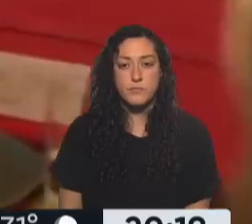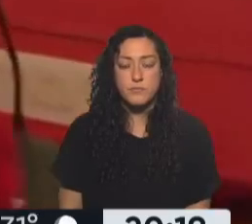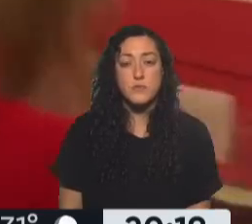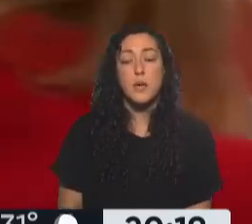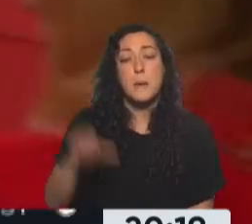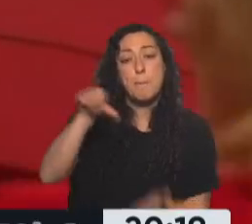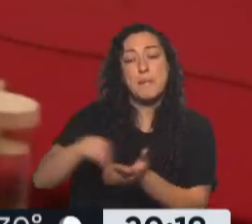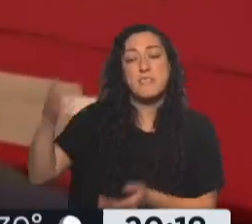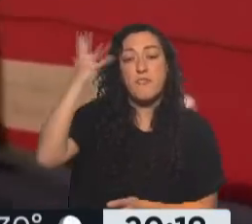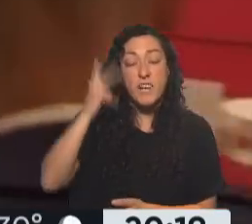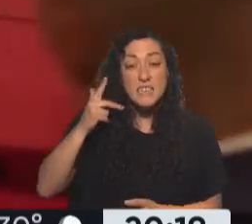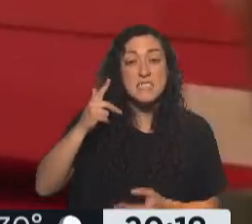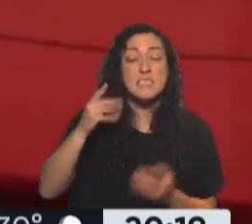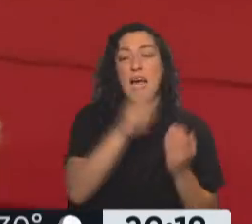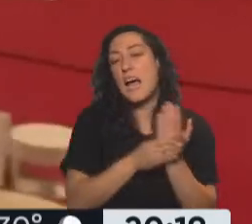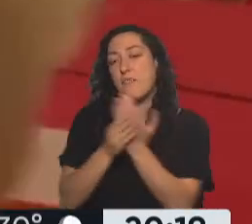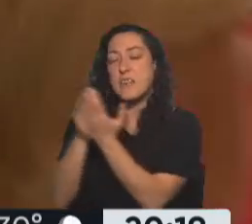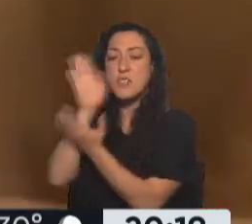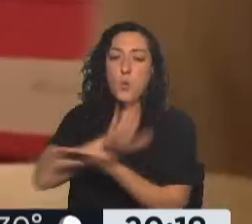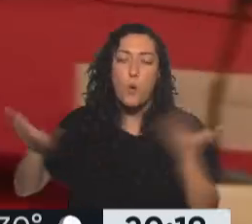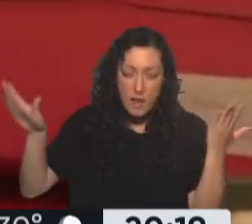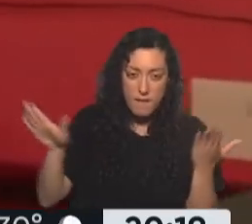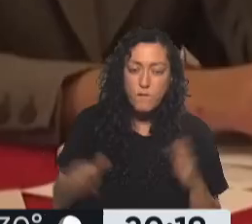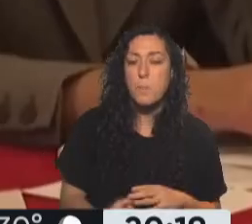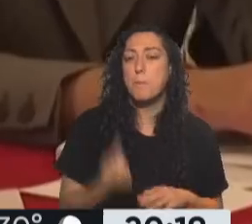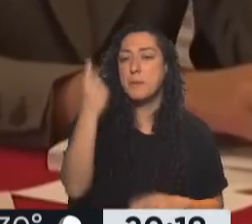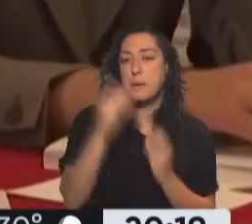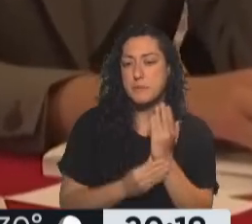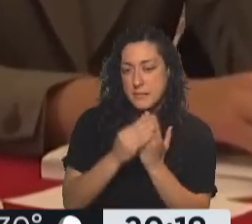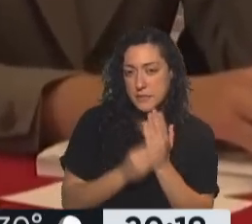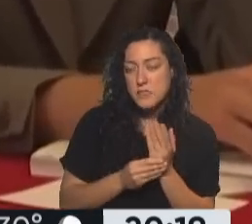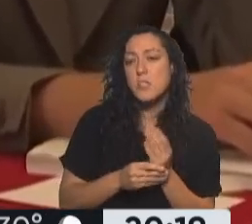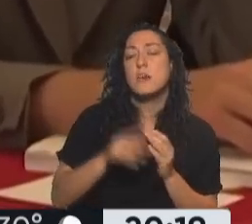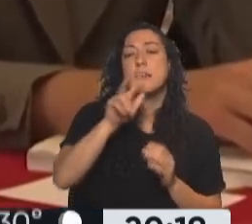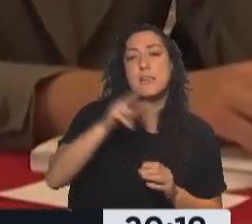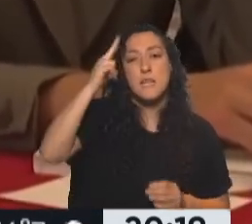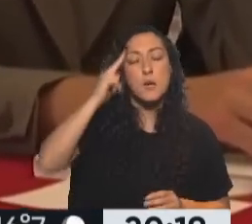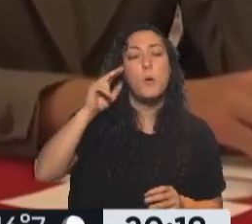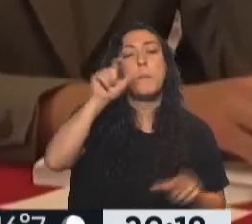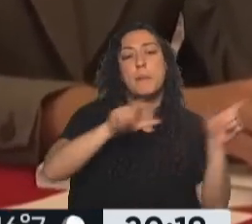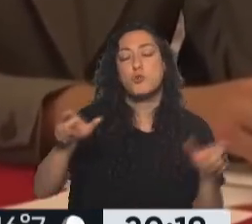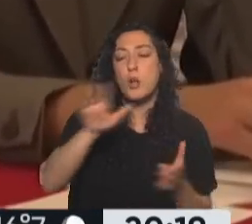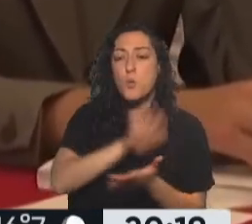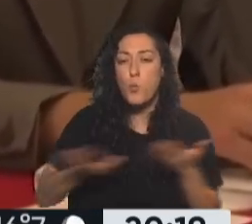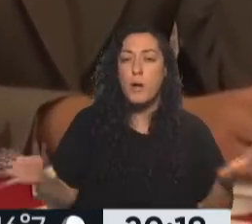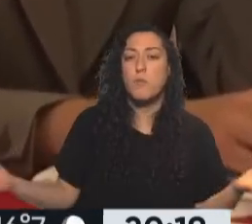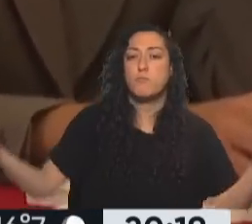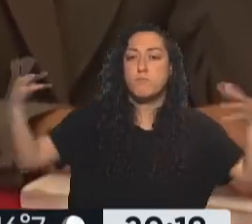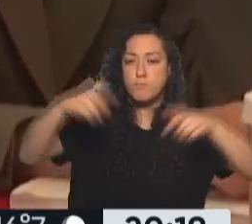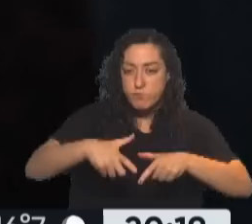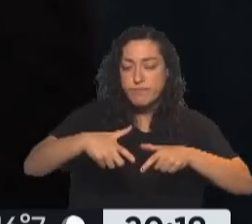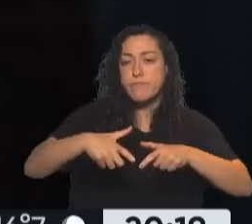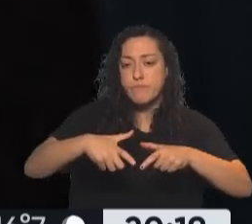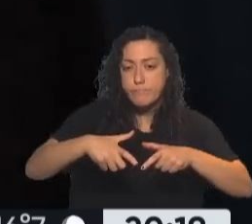Francia con nuevo gabinete. El primer ministro galo, Michel Barnier, reunió a los 39 miembros del gabinete que confirman el giro